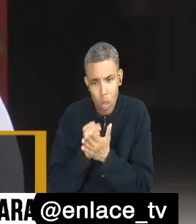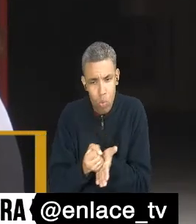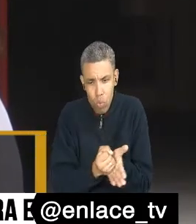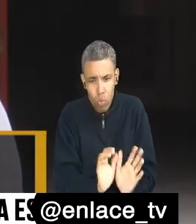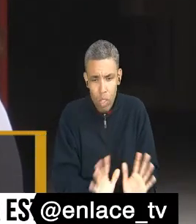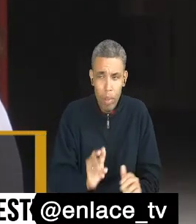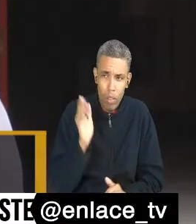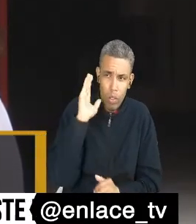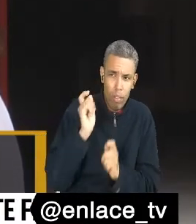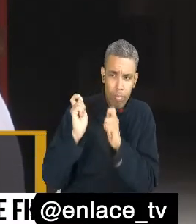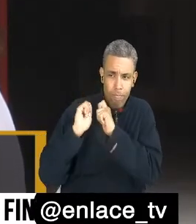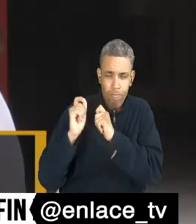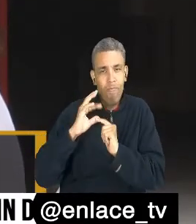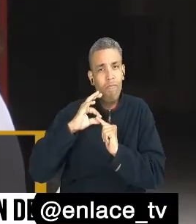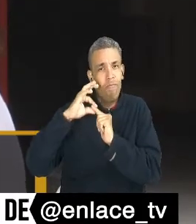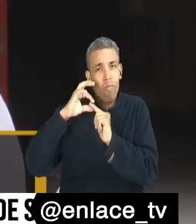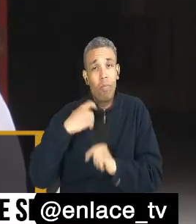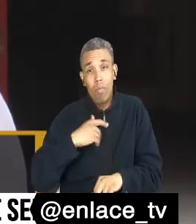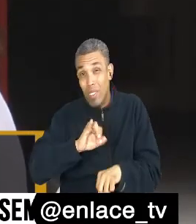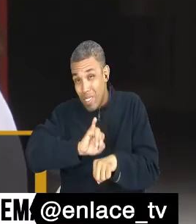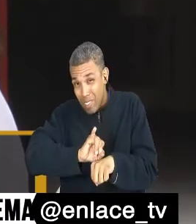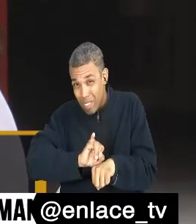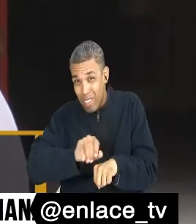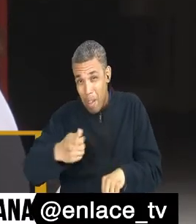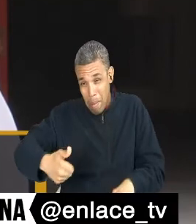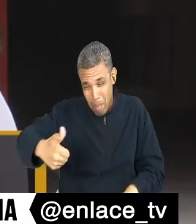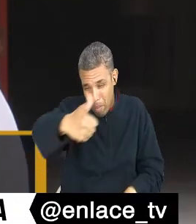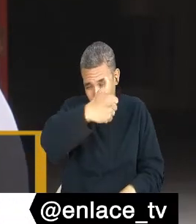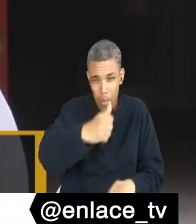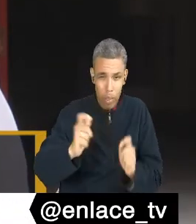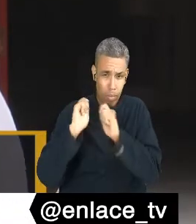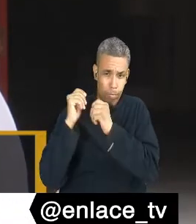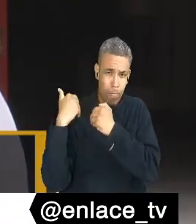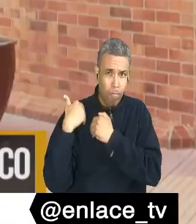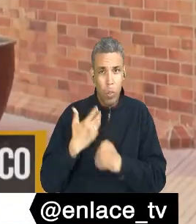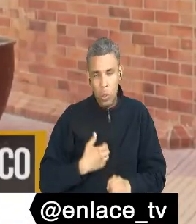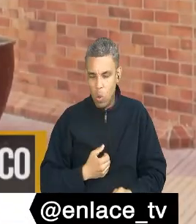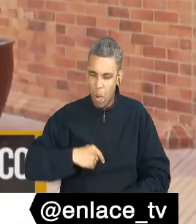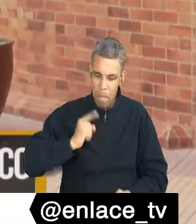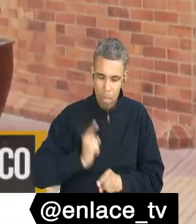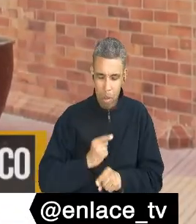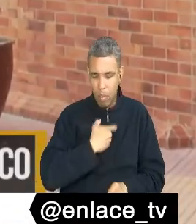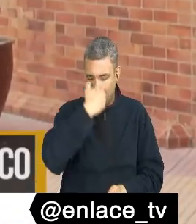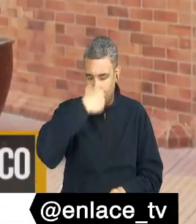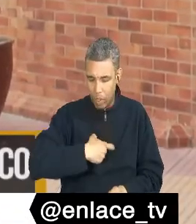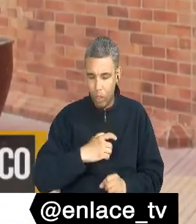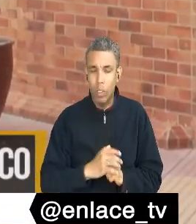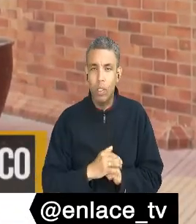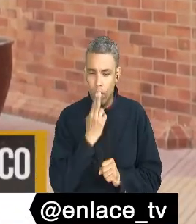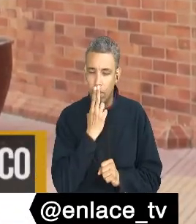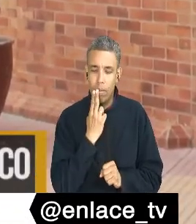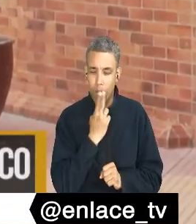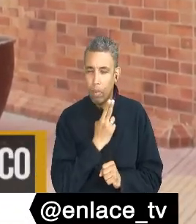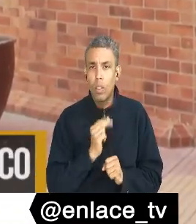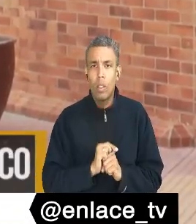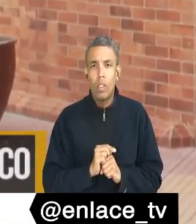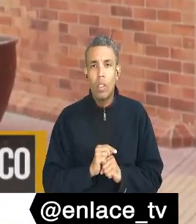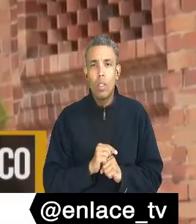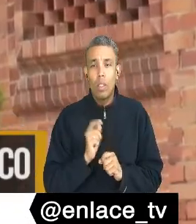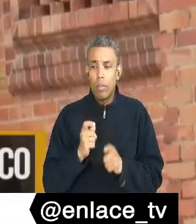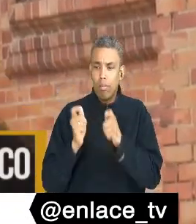responsabilidad que pues intentaré cumplir con todas mis fuerzas y con todo mi ánimo. y aunque lo llena de alegría la misión a la cual ha